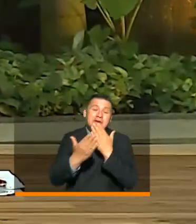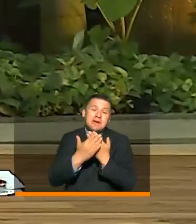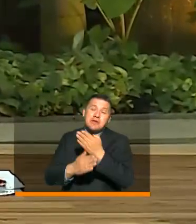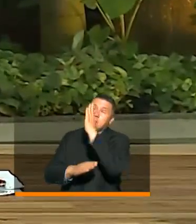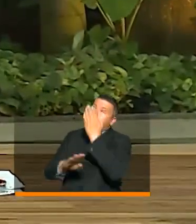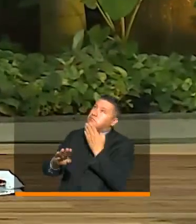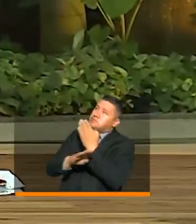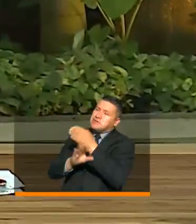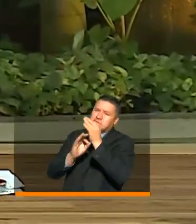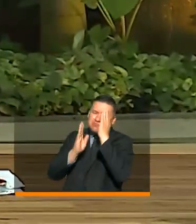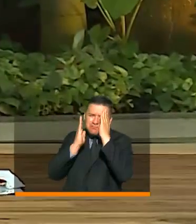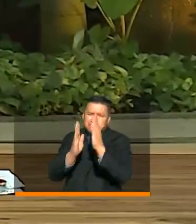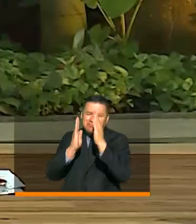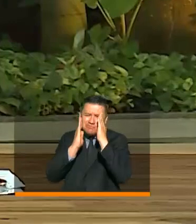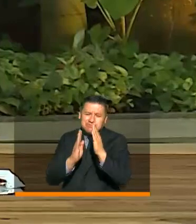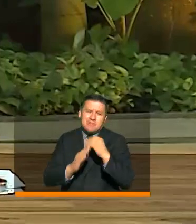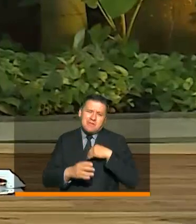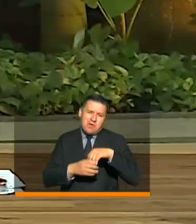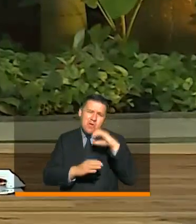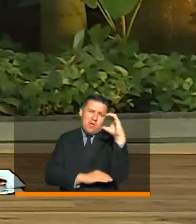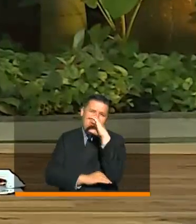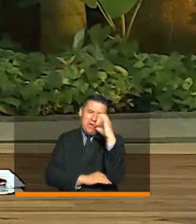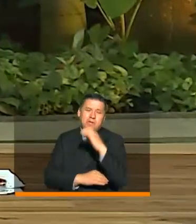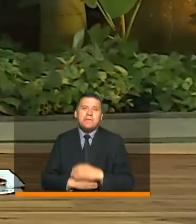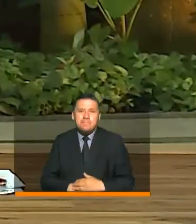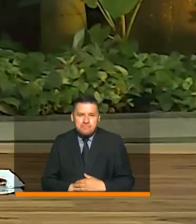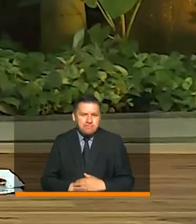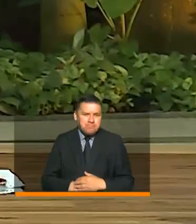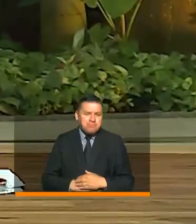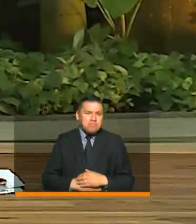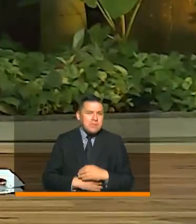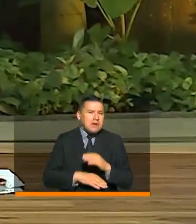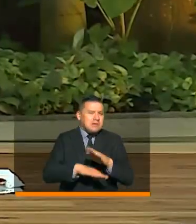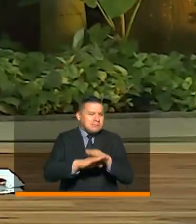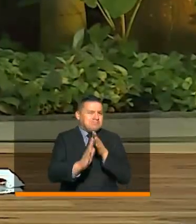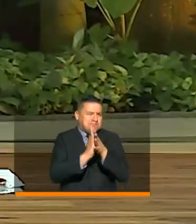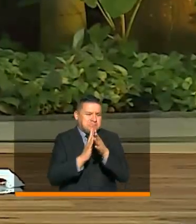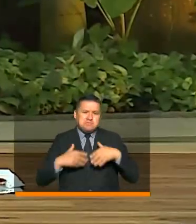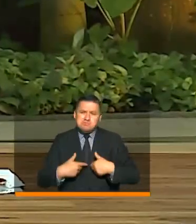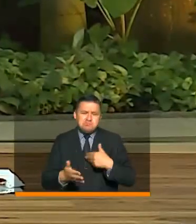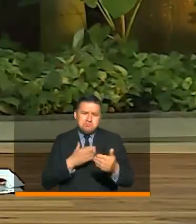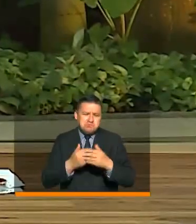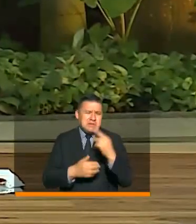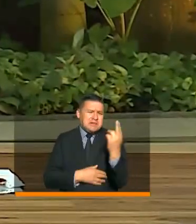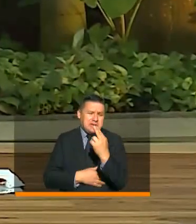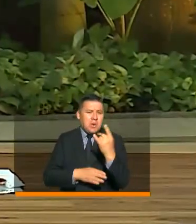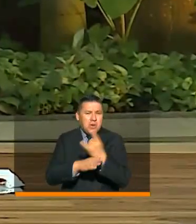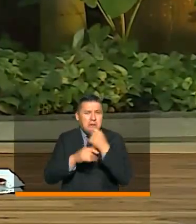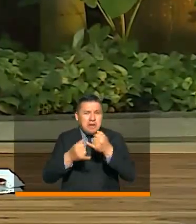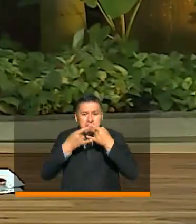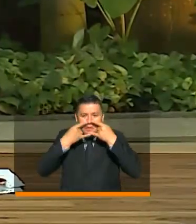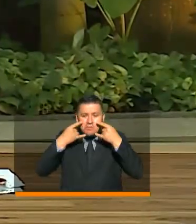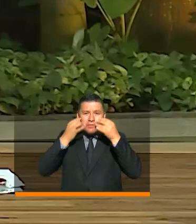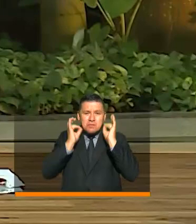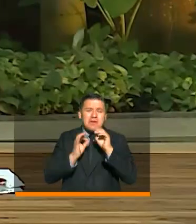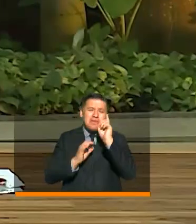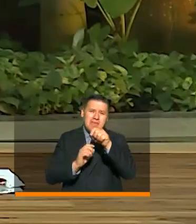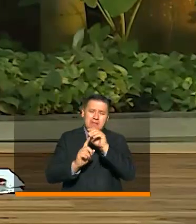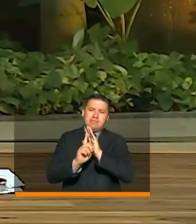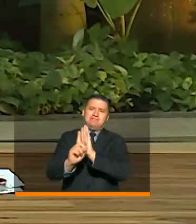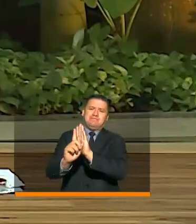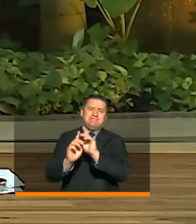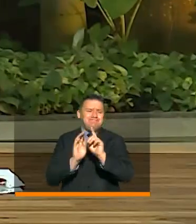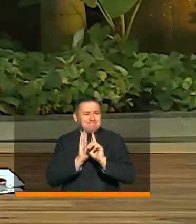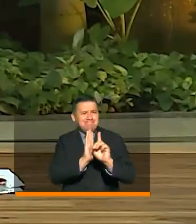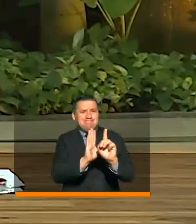gracias a Dios y pidiéndole siempre por nuestro país, llevando también el mensaje incesante del uso del tapabocas, el